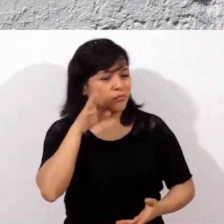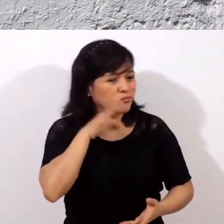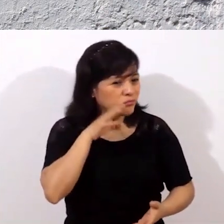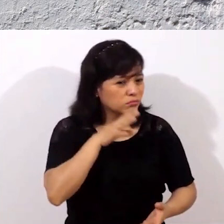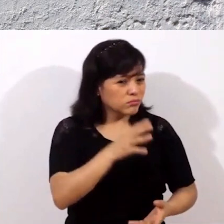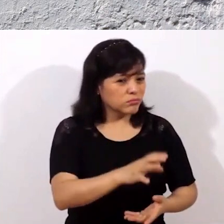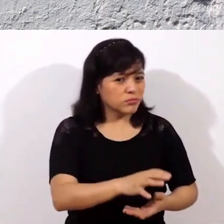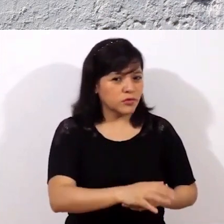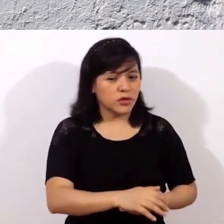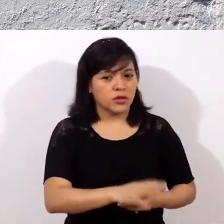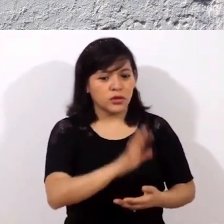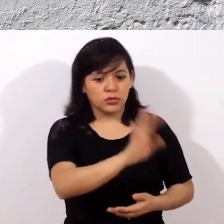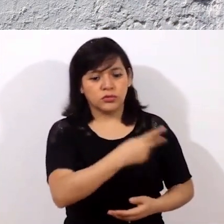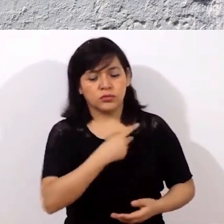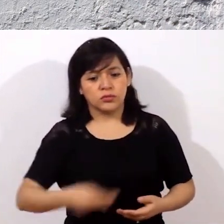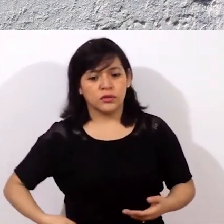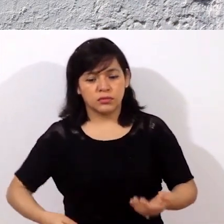que avergüenza.